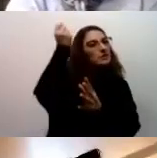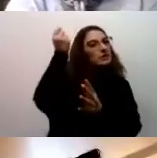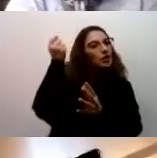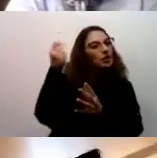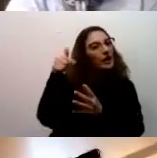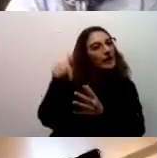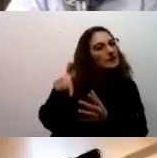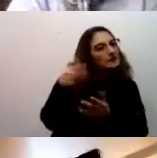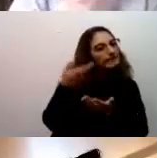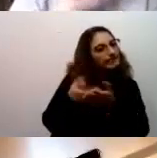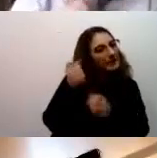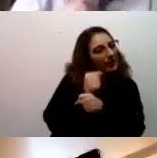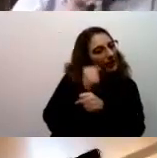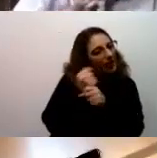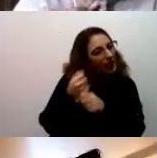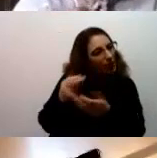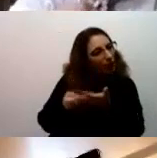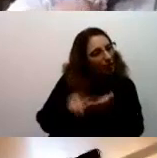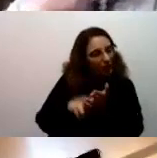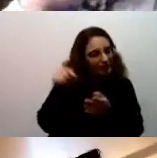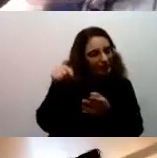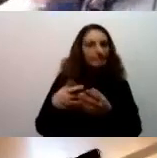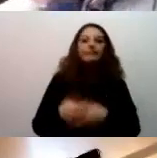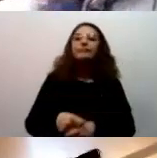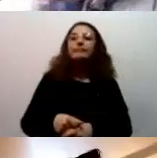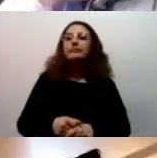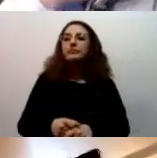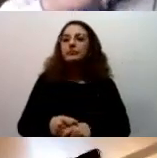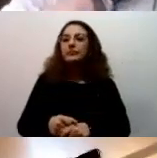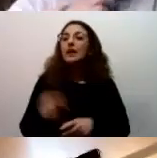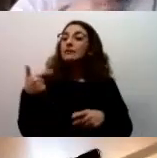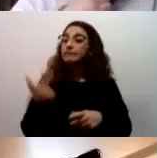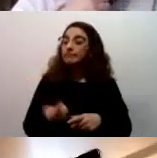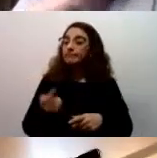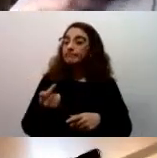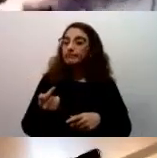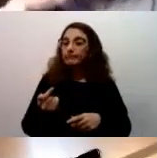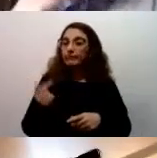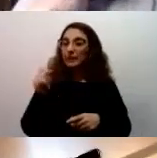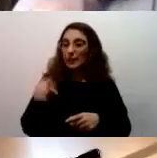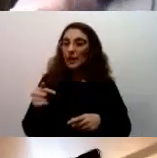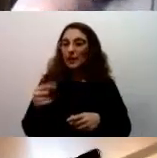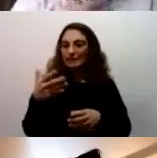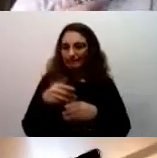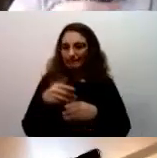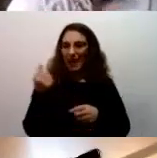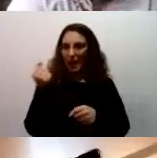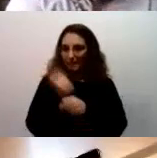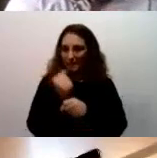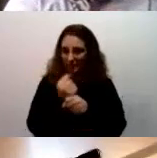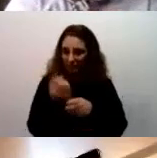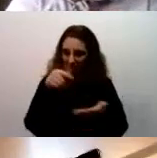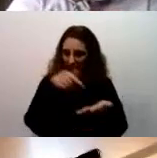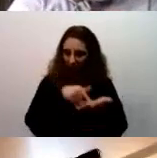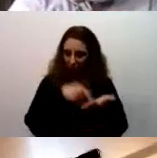lograr que se pongan en carpeta, que el Congreso ya los tiene